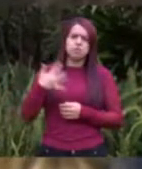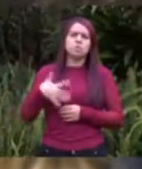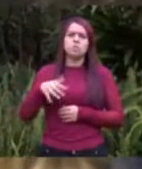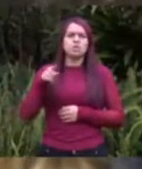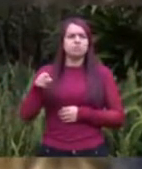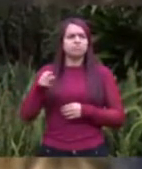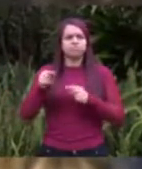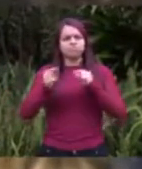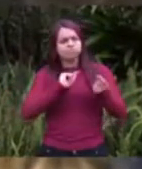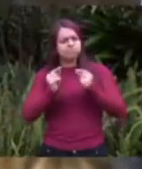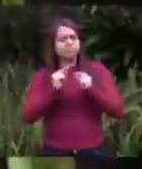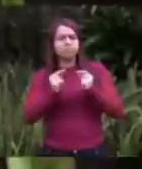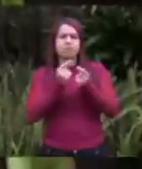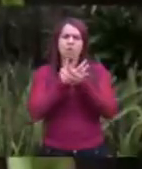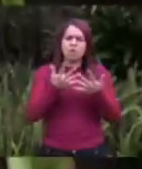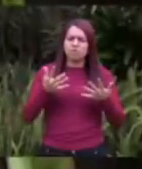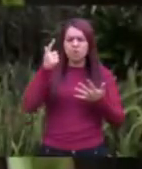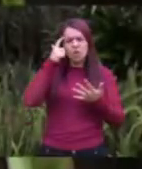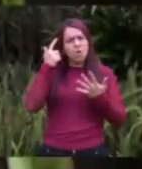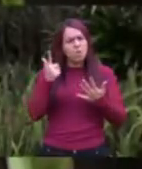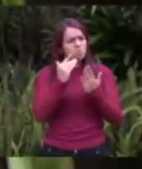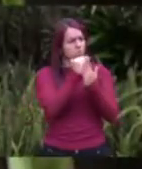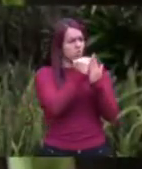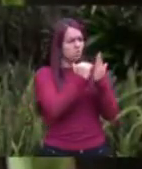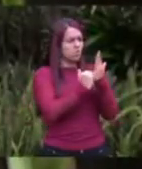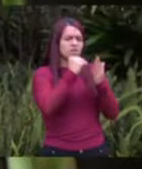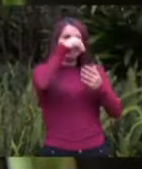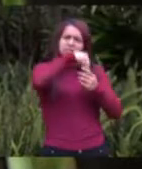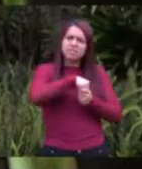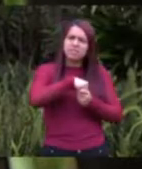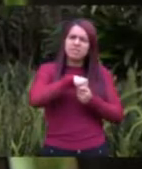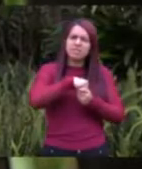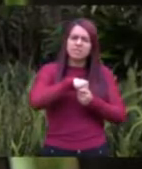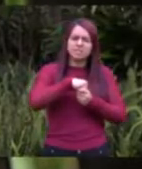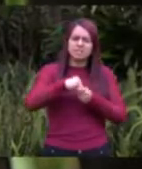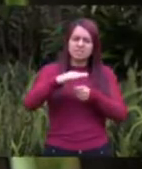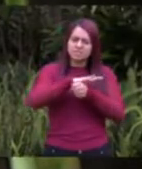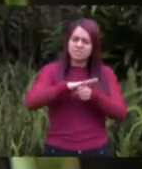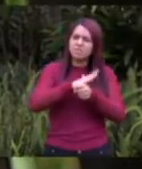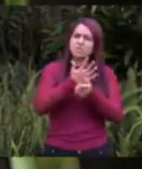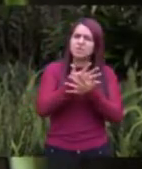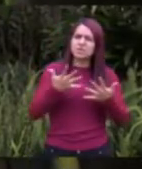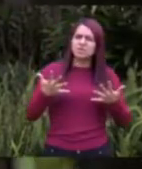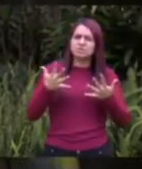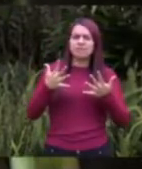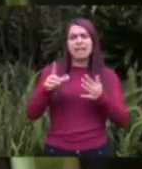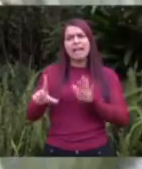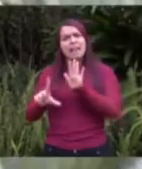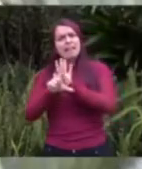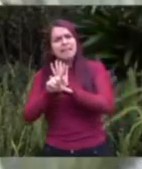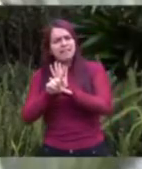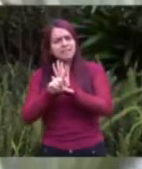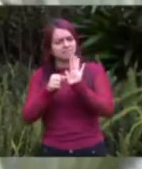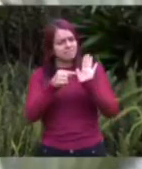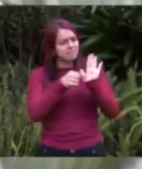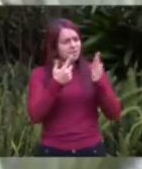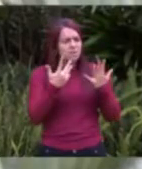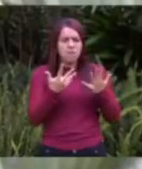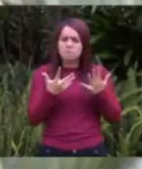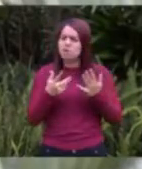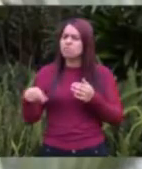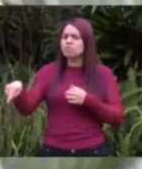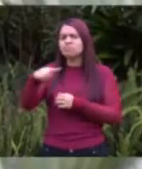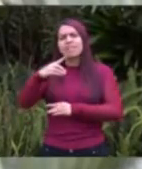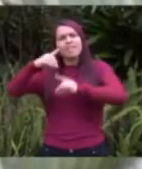controversia en relación con la capacidad de un reglamento interno para definir asuntos no regulados por la ley y la imposibilidad de decidir